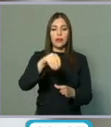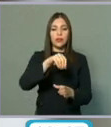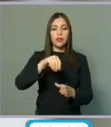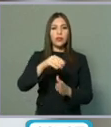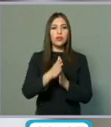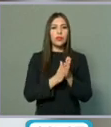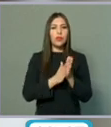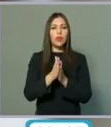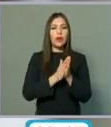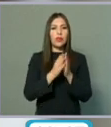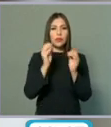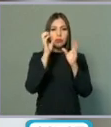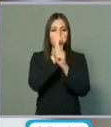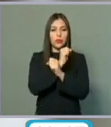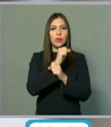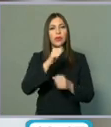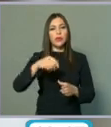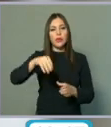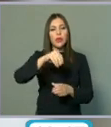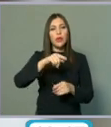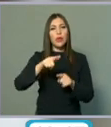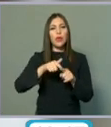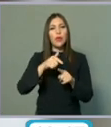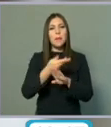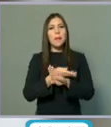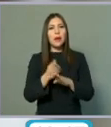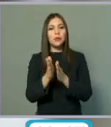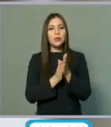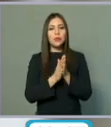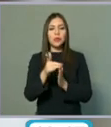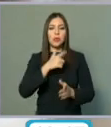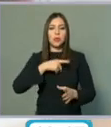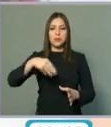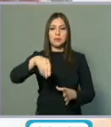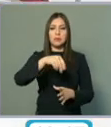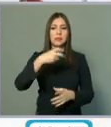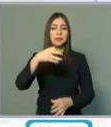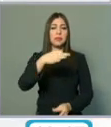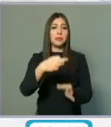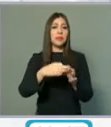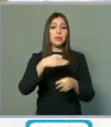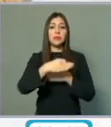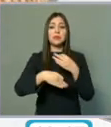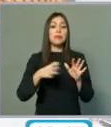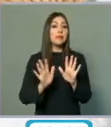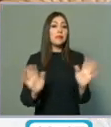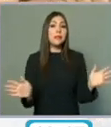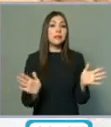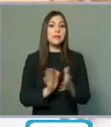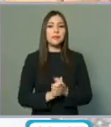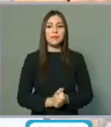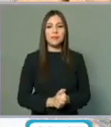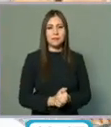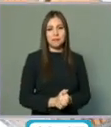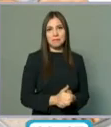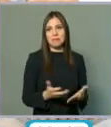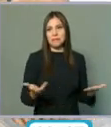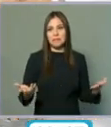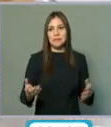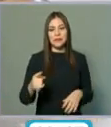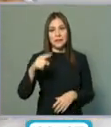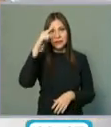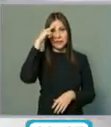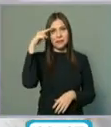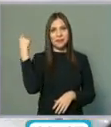al gusto. y chispas de chocolate blanco al gusto. ¿Cómo ven, niños? ¿Cómo Nada ya? más. Nada ¿Y más. ya? Nada más. Órale, no, pues sí. Está